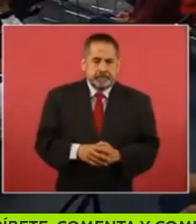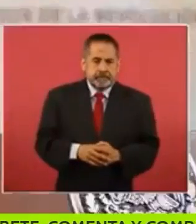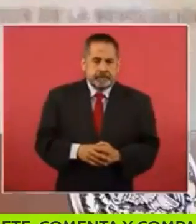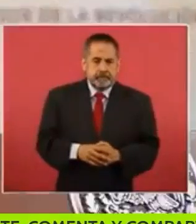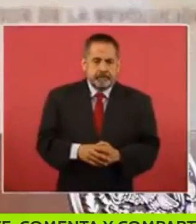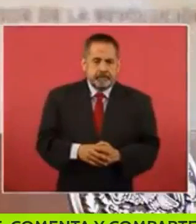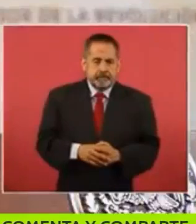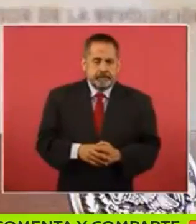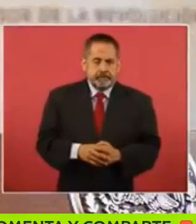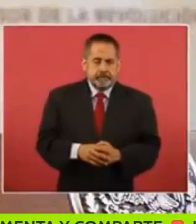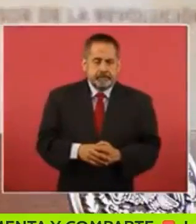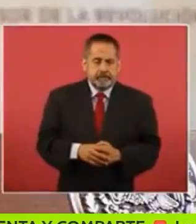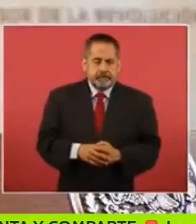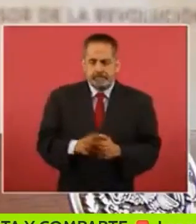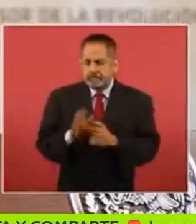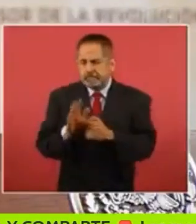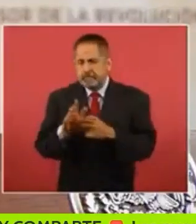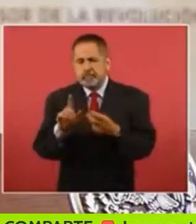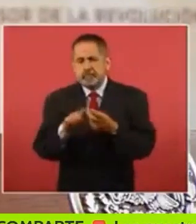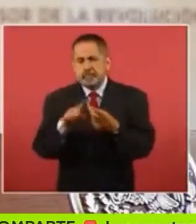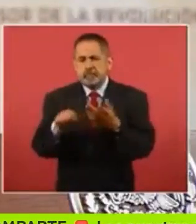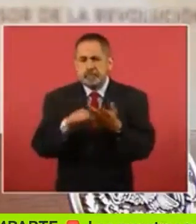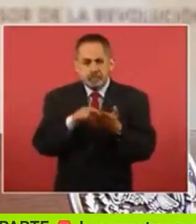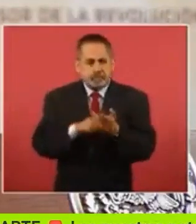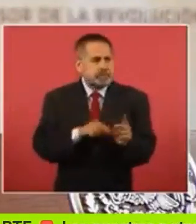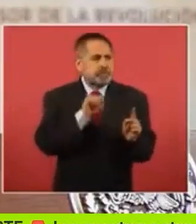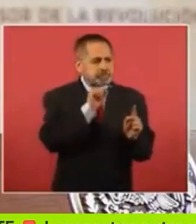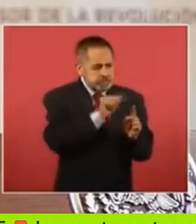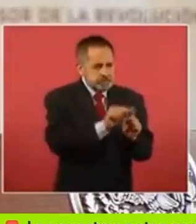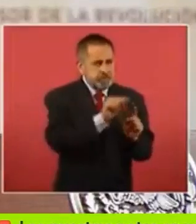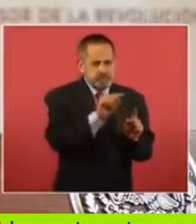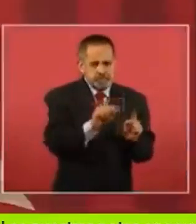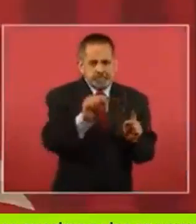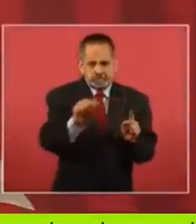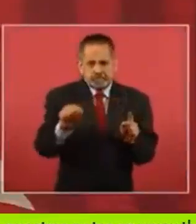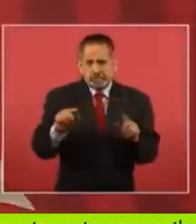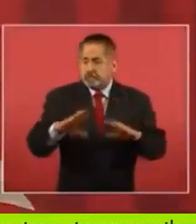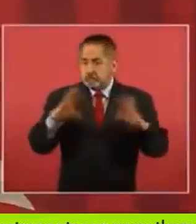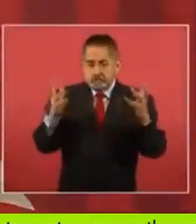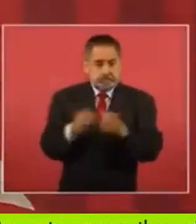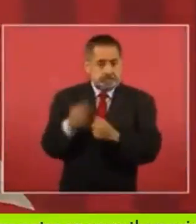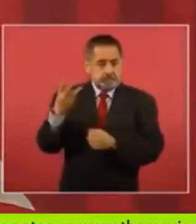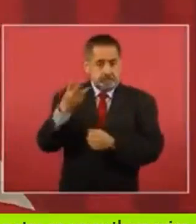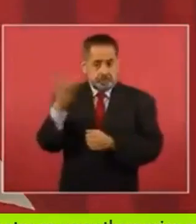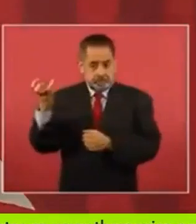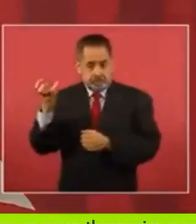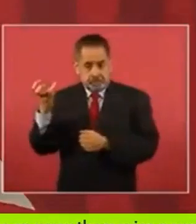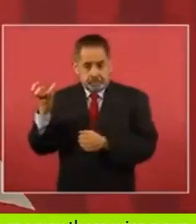y les puedo decir dónde de los 300